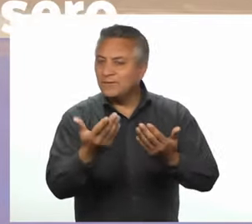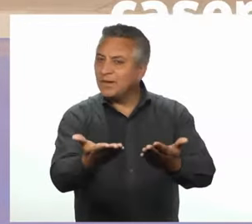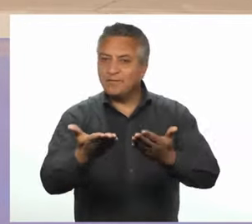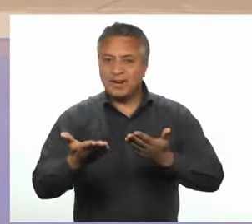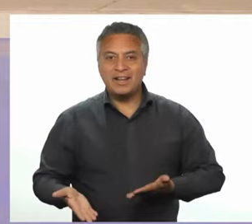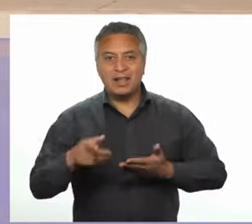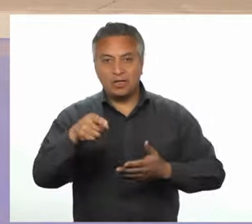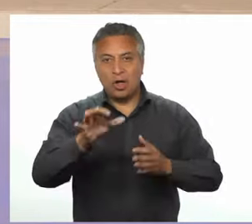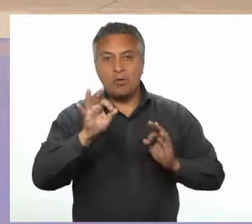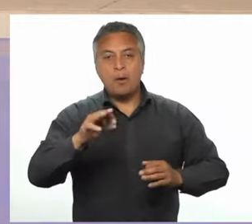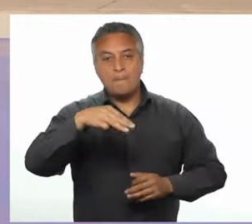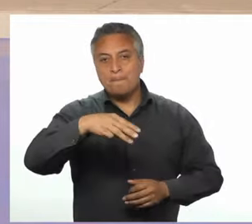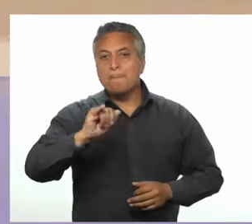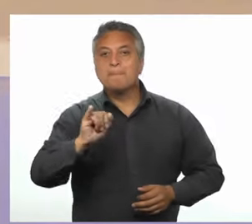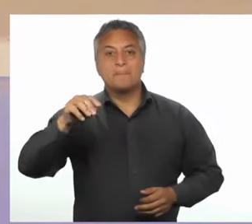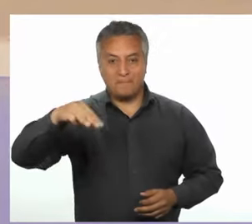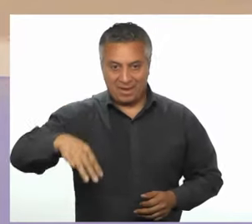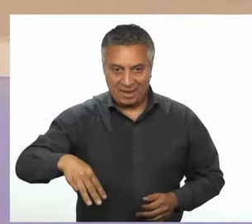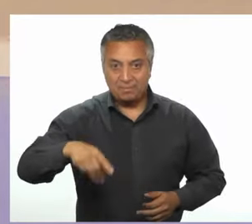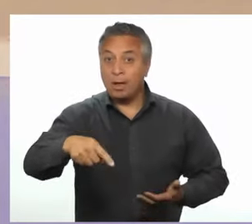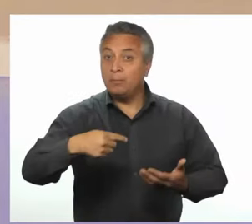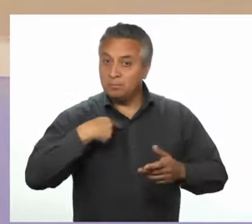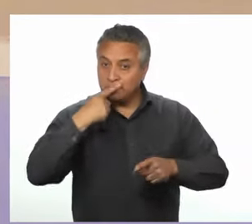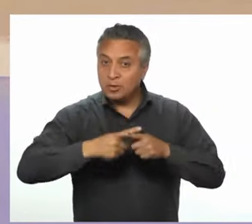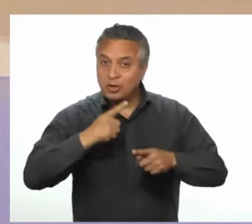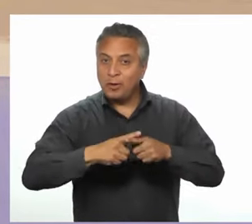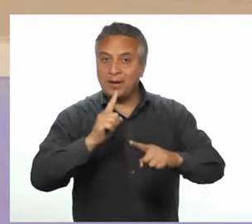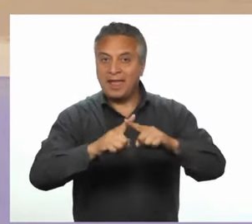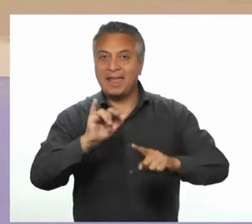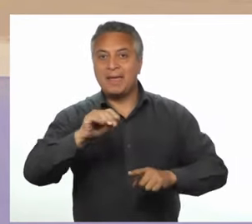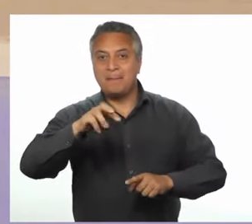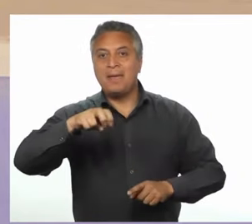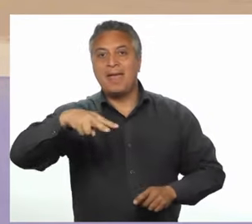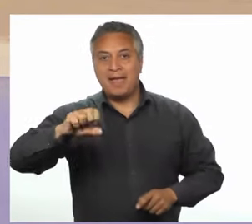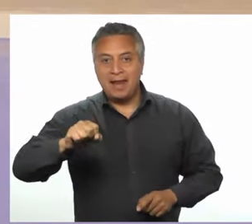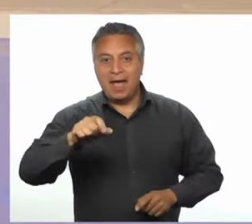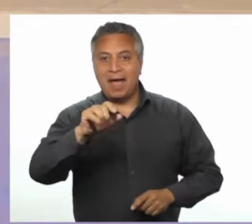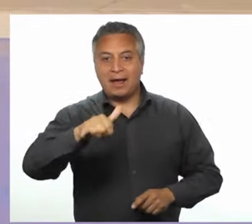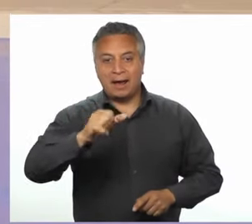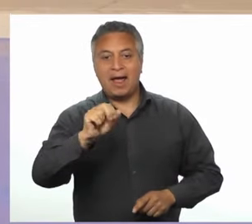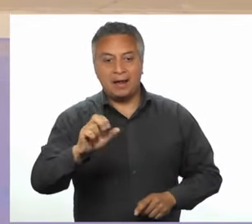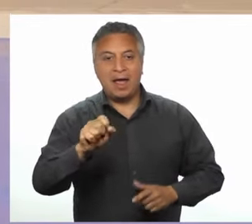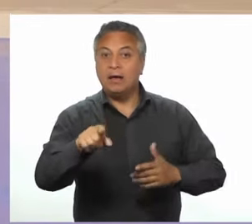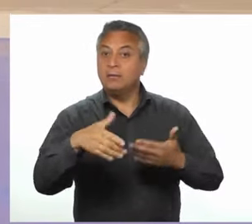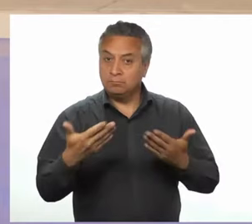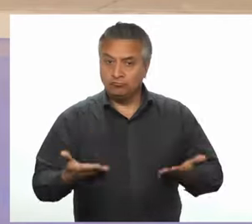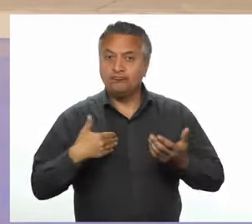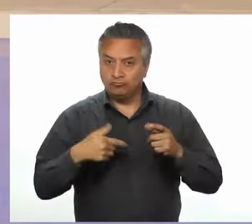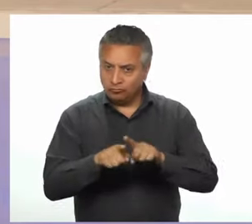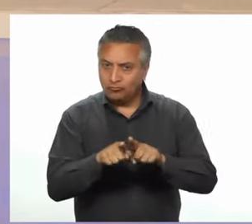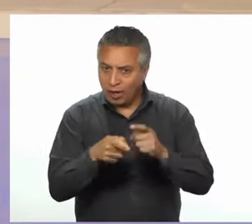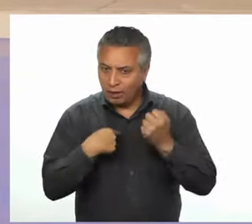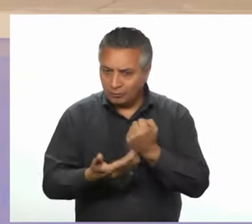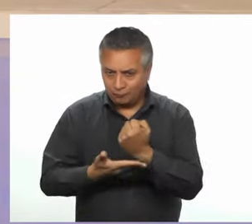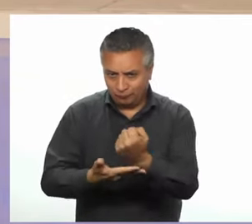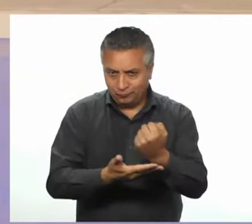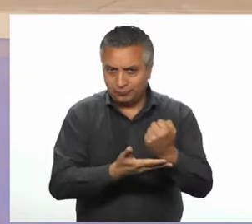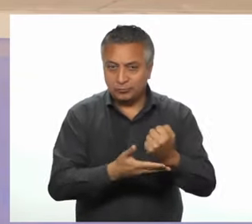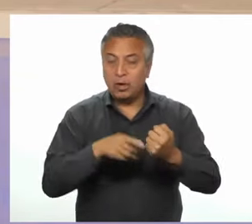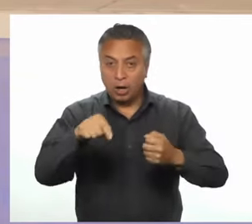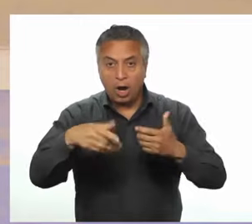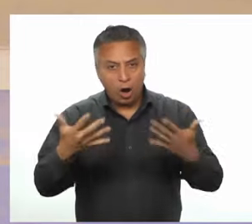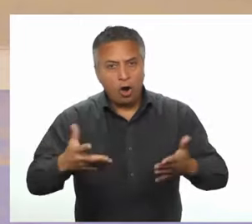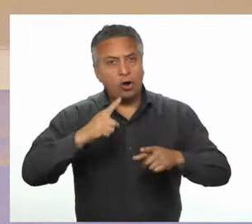bienvenida al Museo Interactivo Mirador. Mi nombre es Jimena Jara, facilitadora, y estamos en un nuevo capítulo de Manos